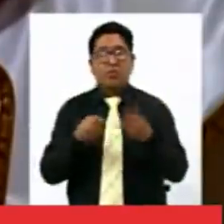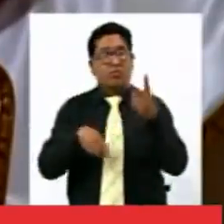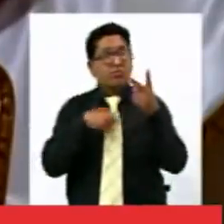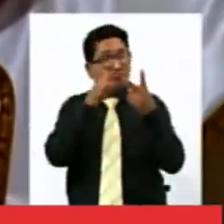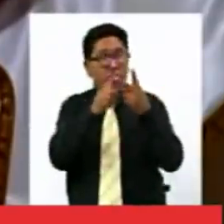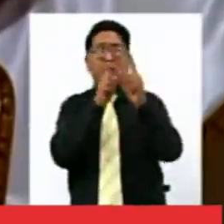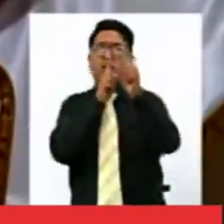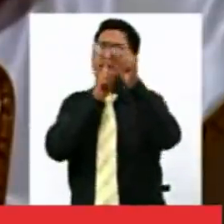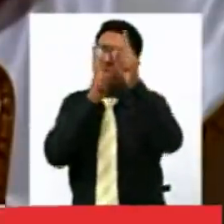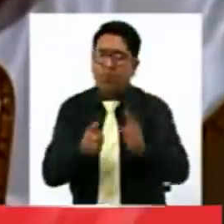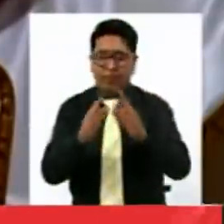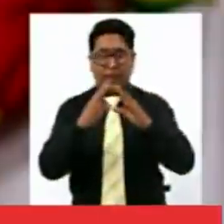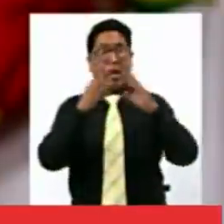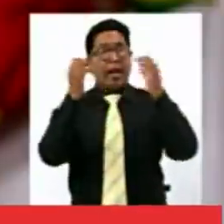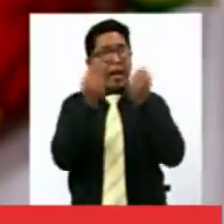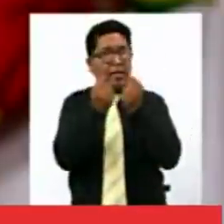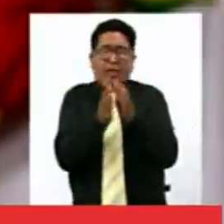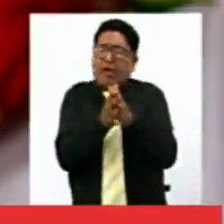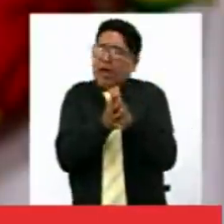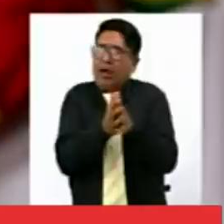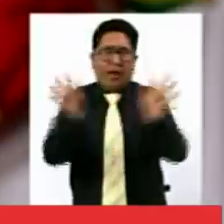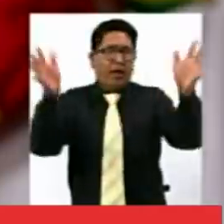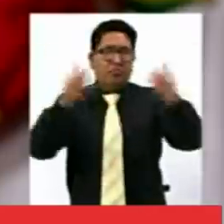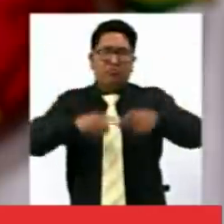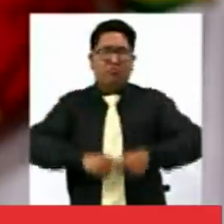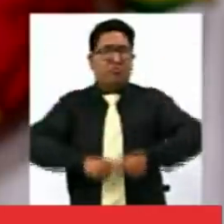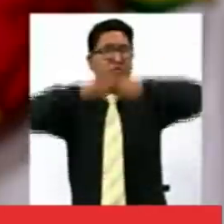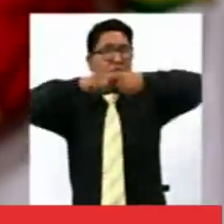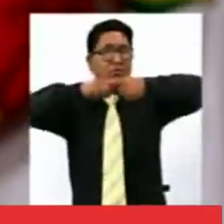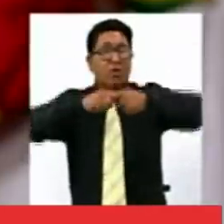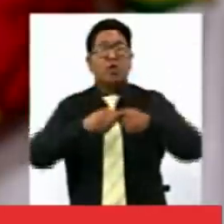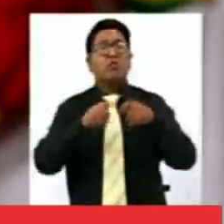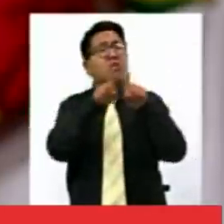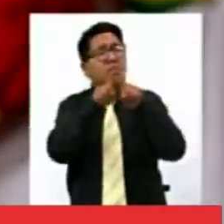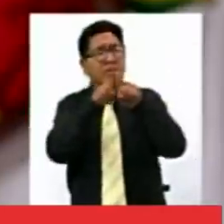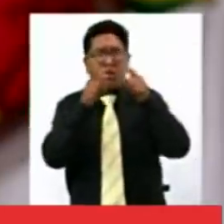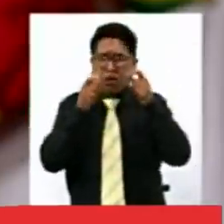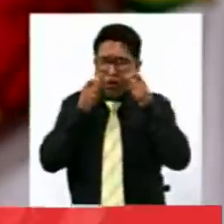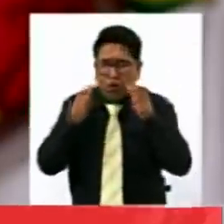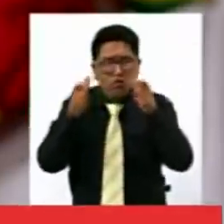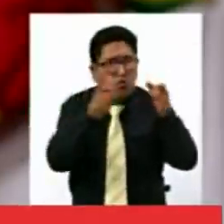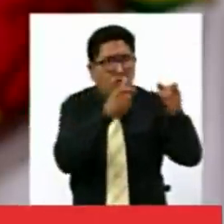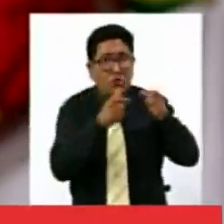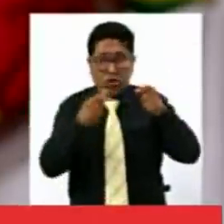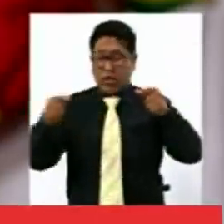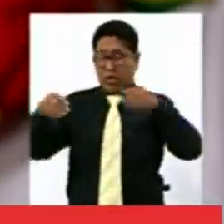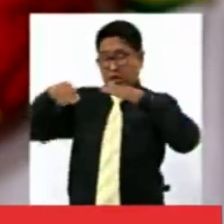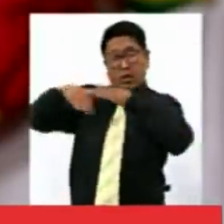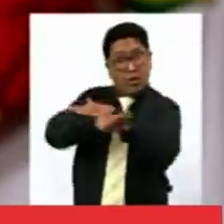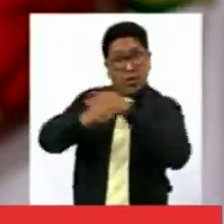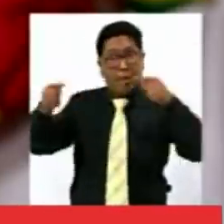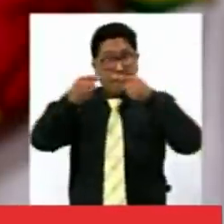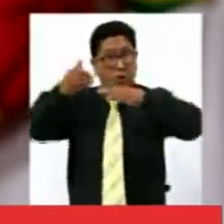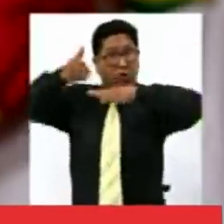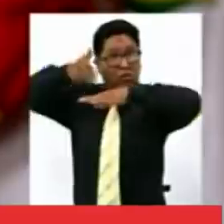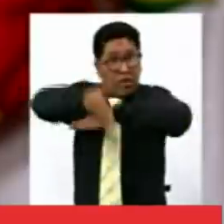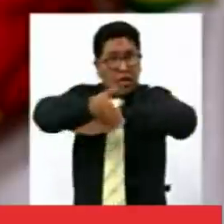a todo nivel ordene el control fuerte a todos los que pasen por nuestras fronteras